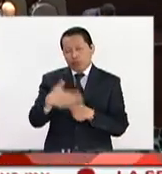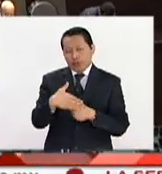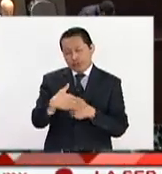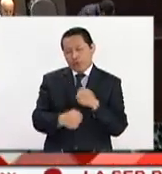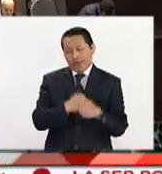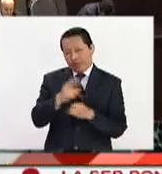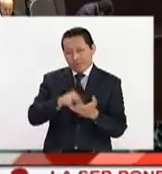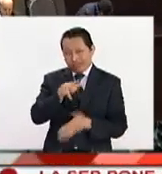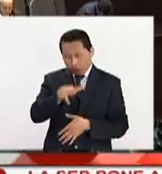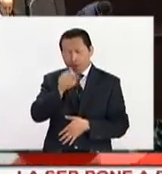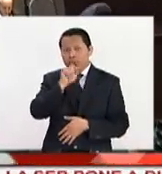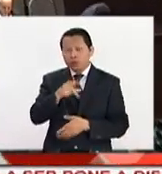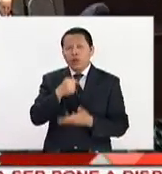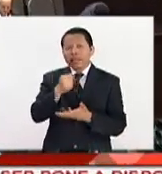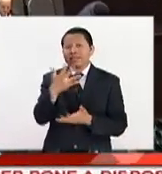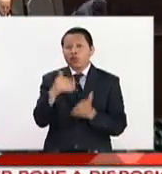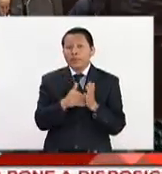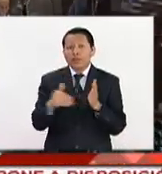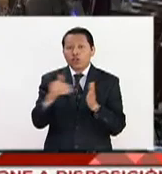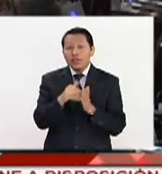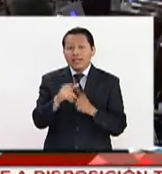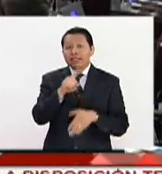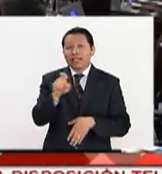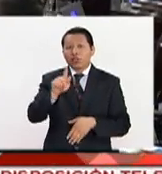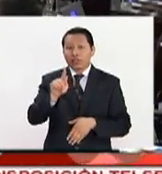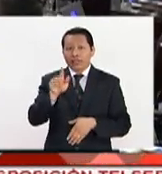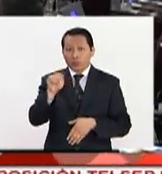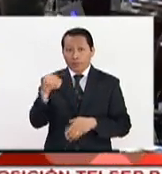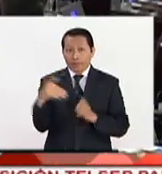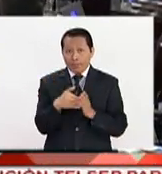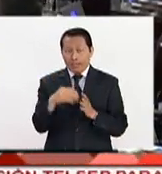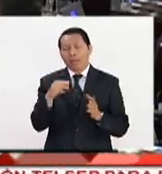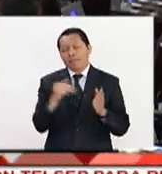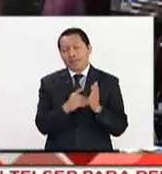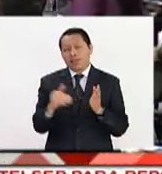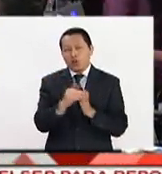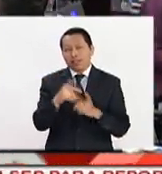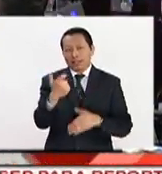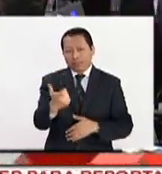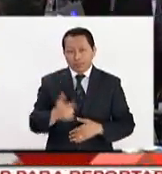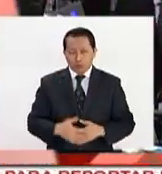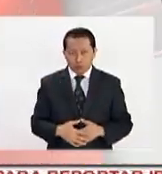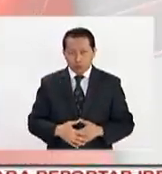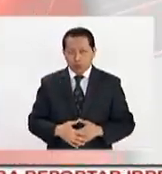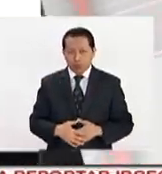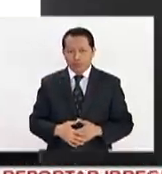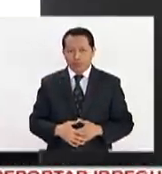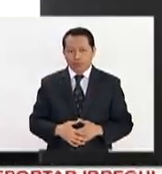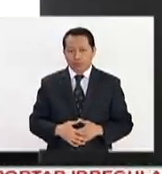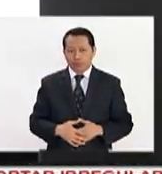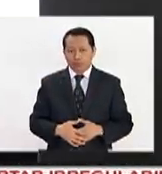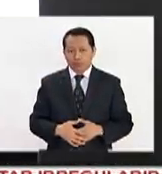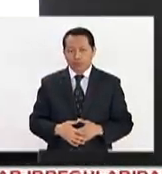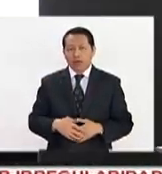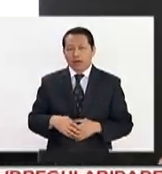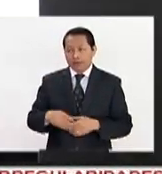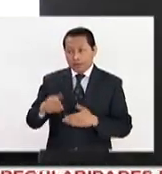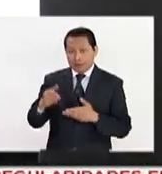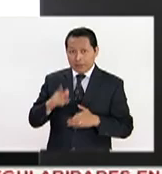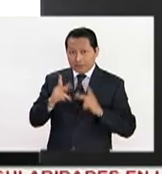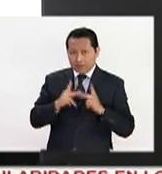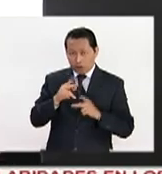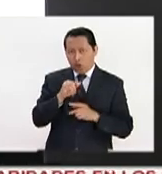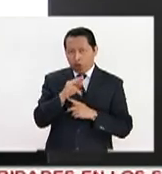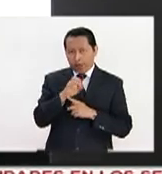2018. Los recursos ascienden a 5.179.000 millones de pesos. En el estudio,